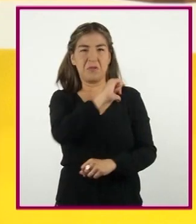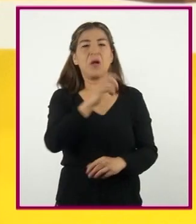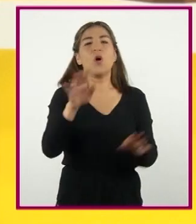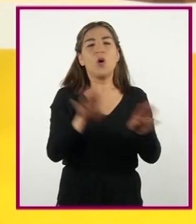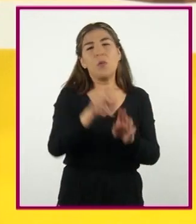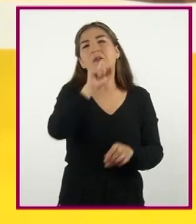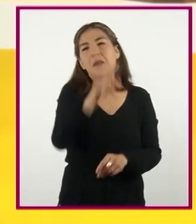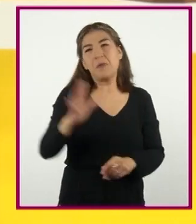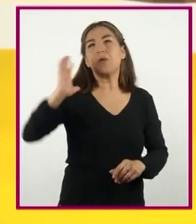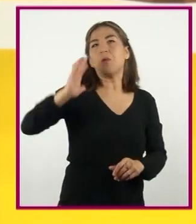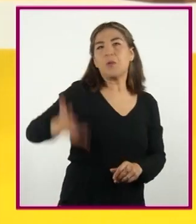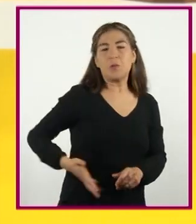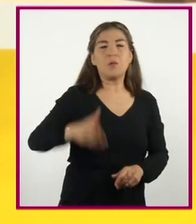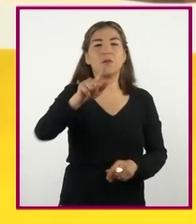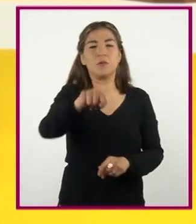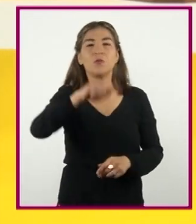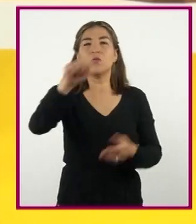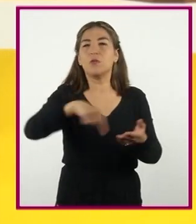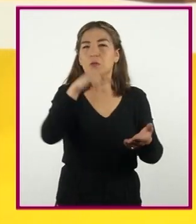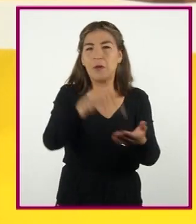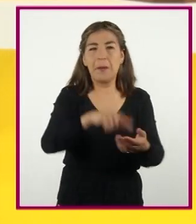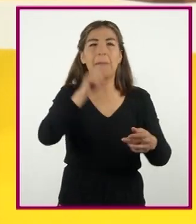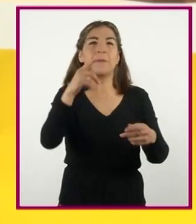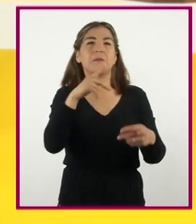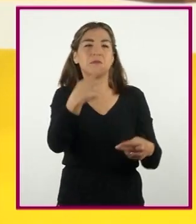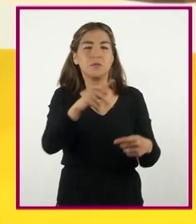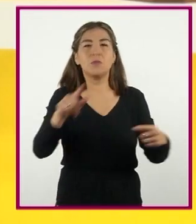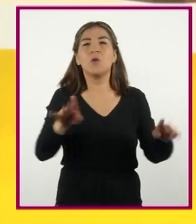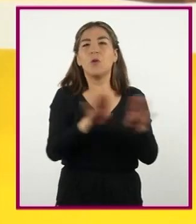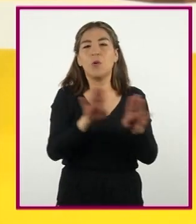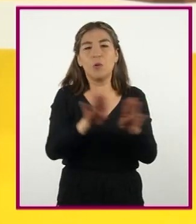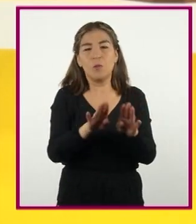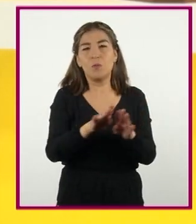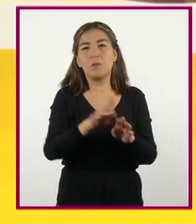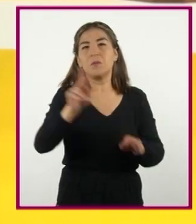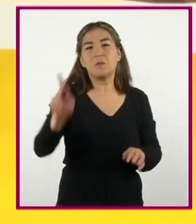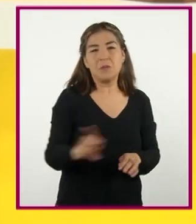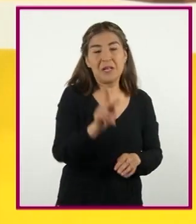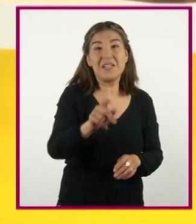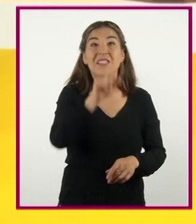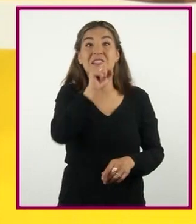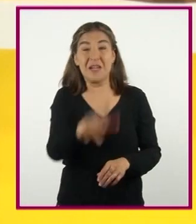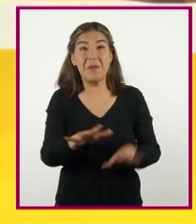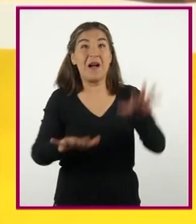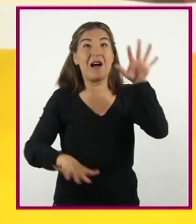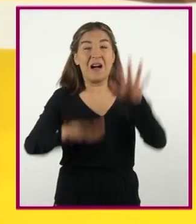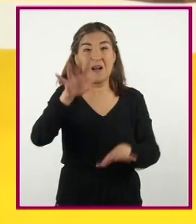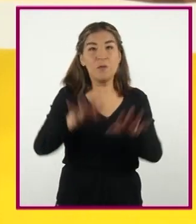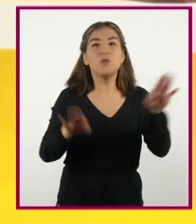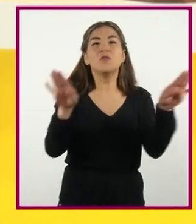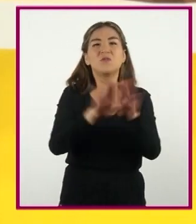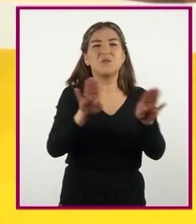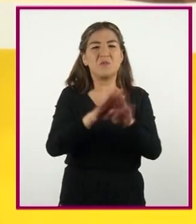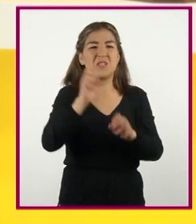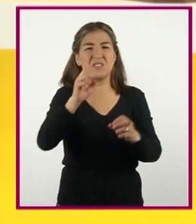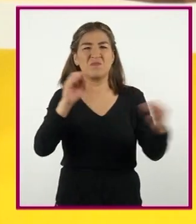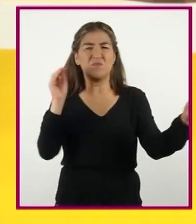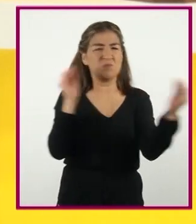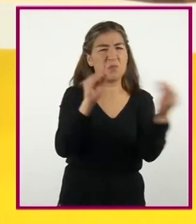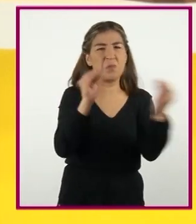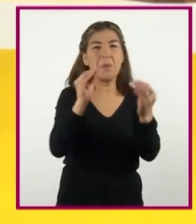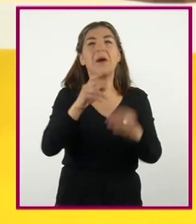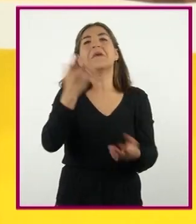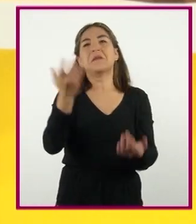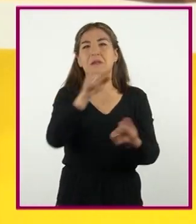regional o nacional. Y, en función de ello, se llegaba incluso a agredir o violentar hasta someter a